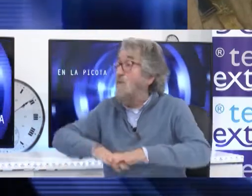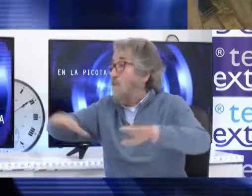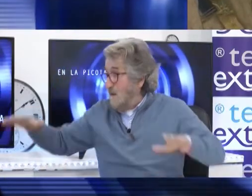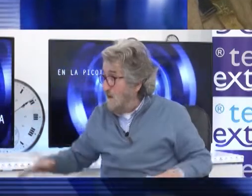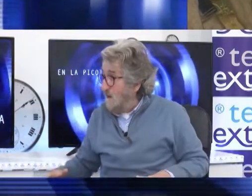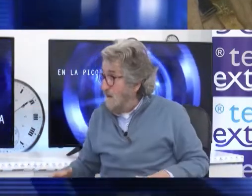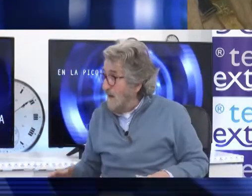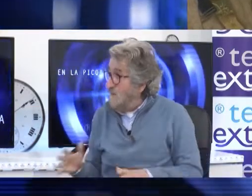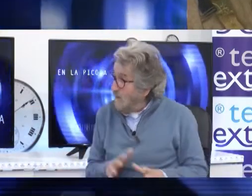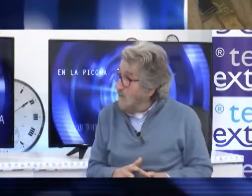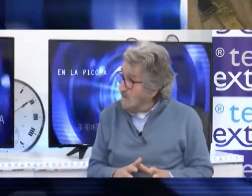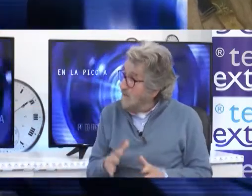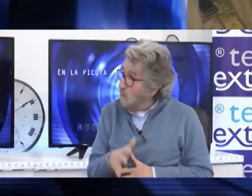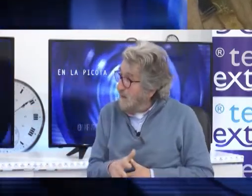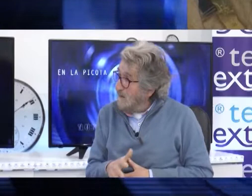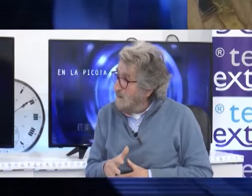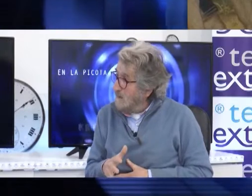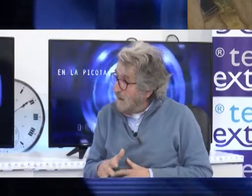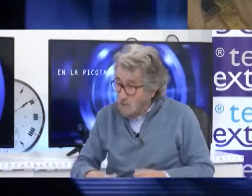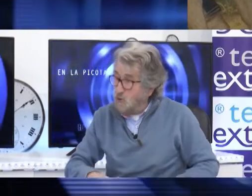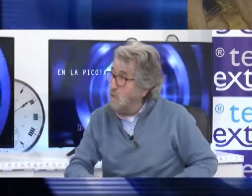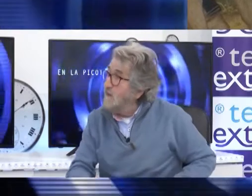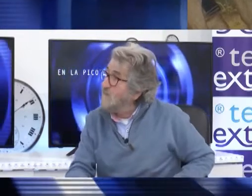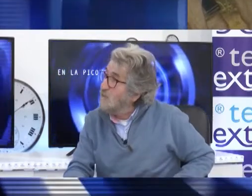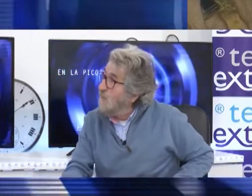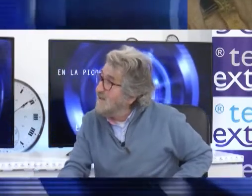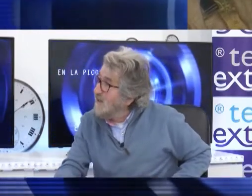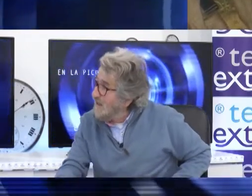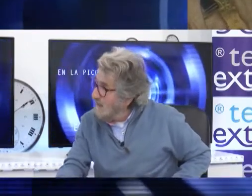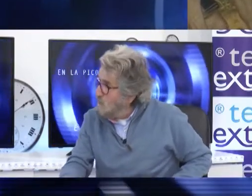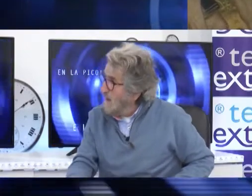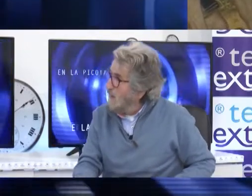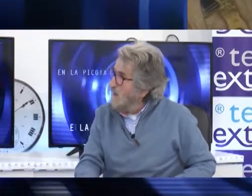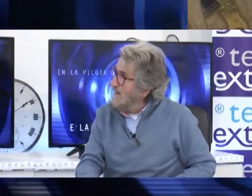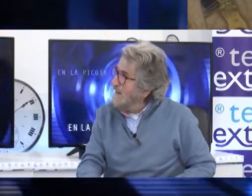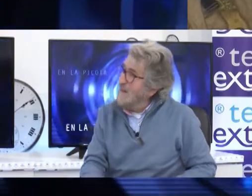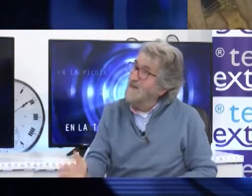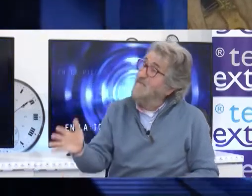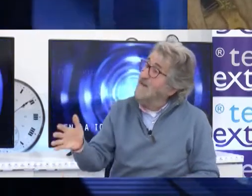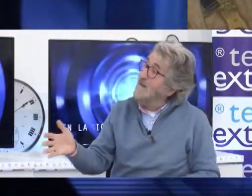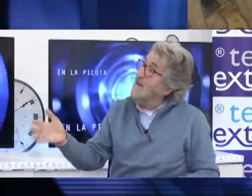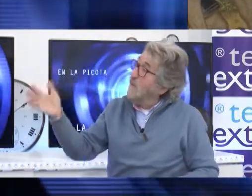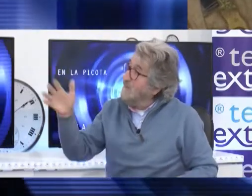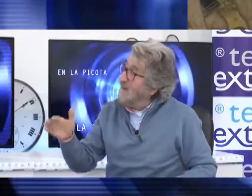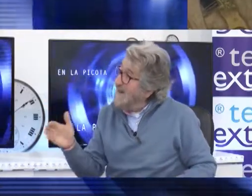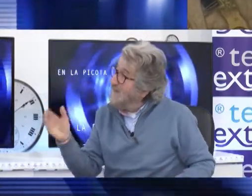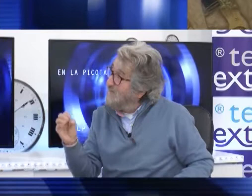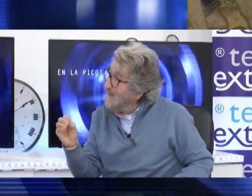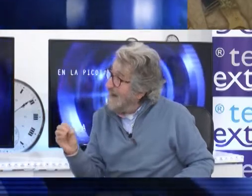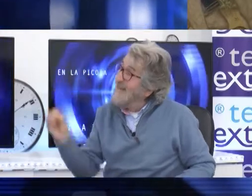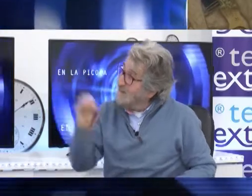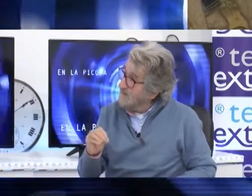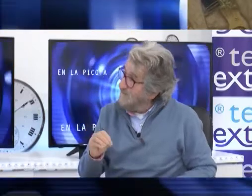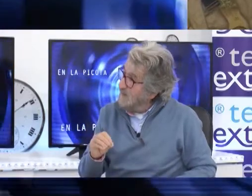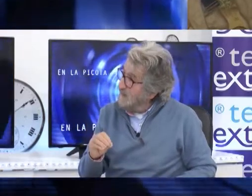que rompa el modelo actual, incluso domestique a alguna gente que